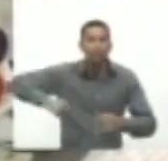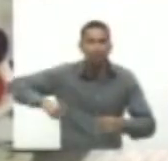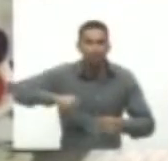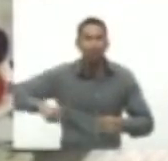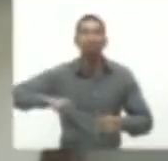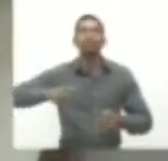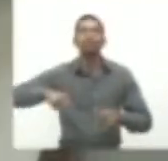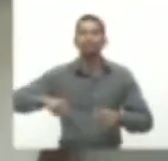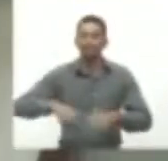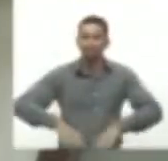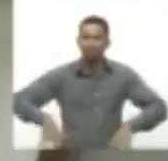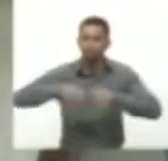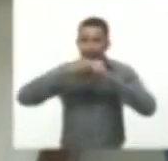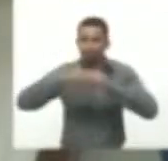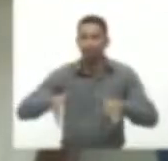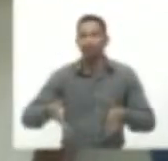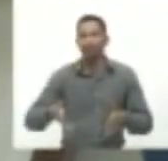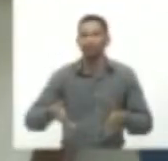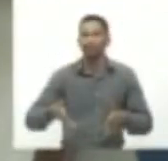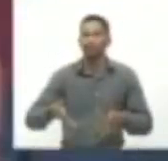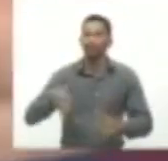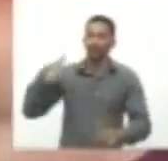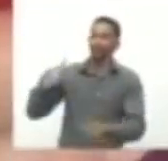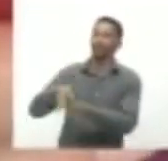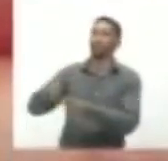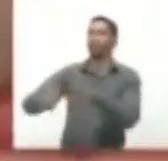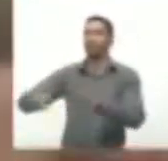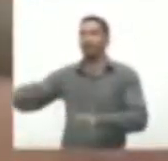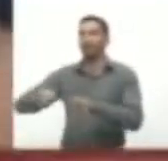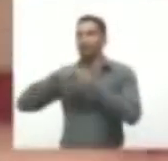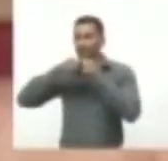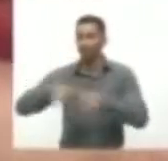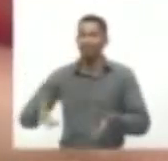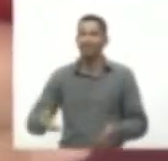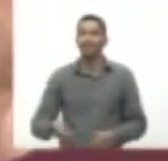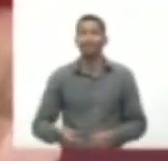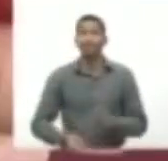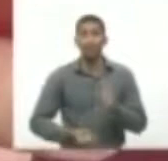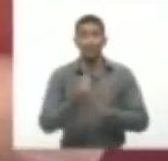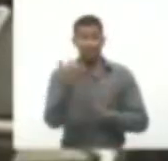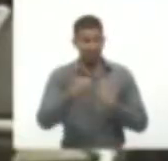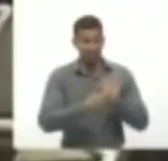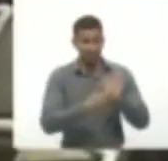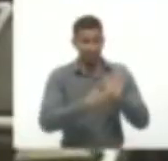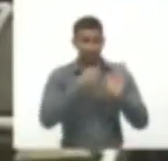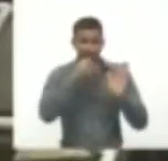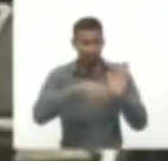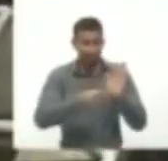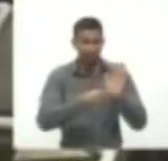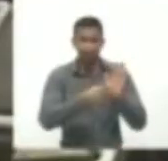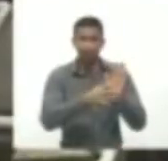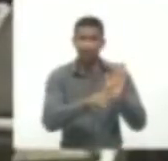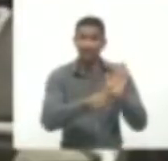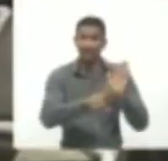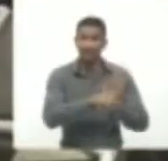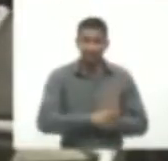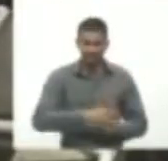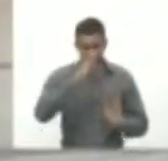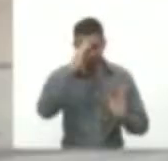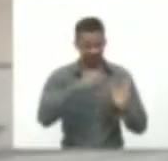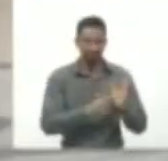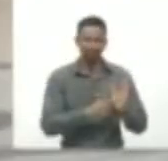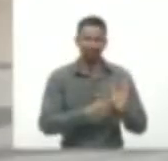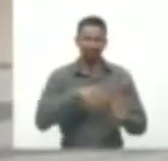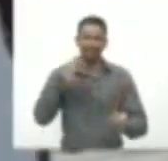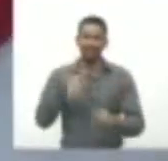la comunidad. Para los expertos, este nuevo código de policía trae fuertes problemas, generando choques legales y culturales. Por ello, considera